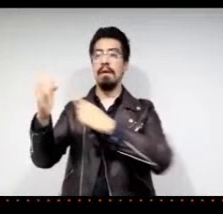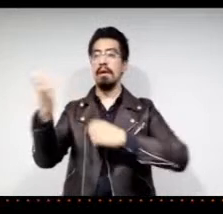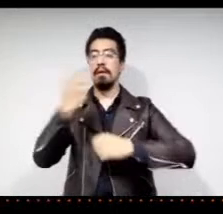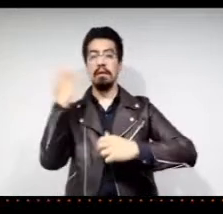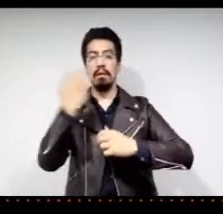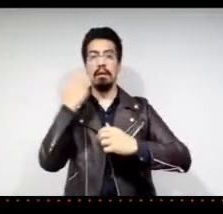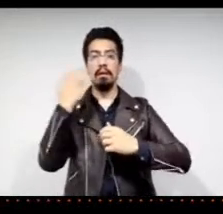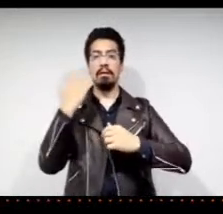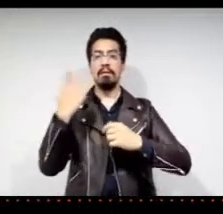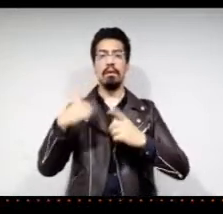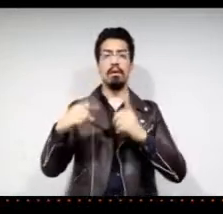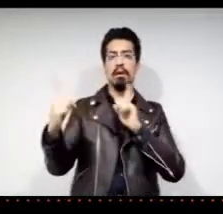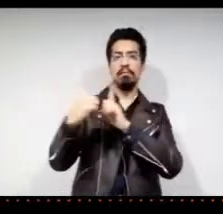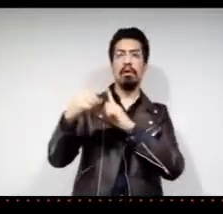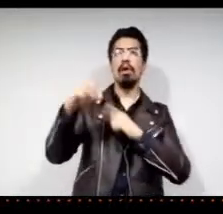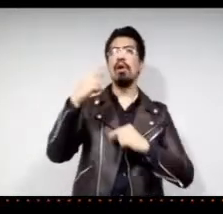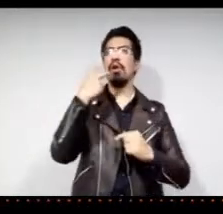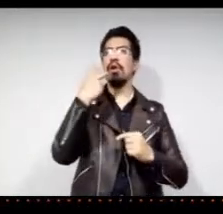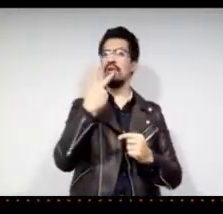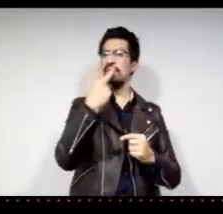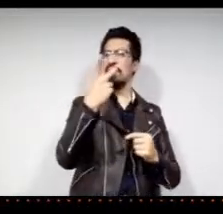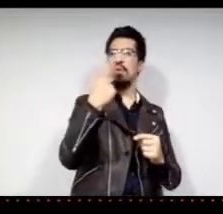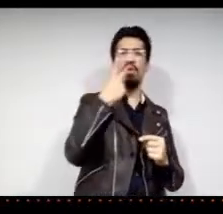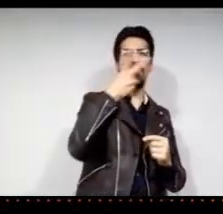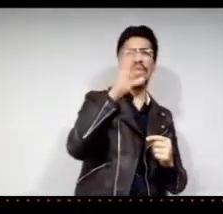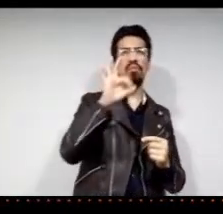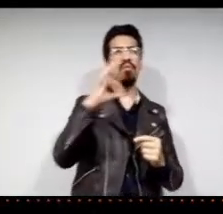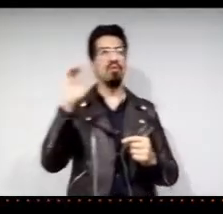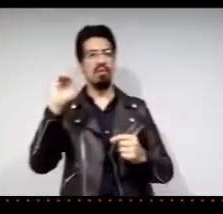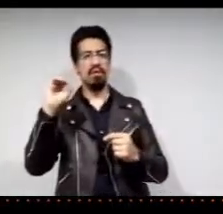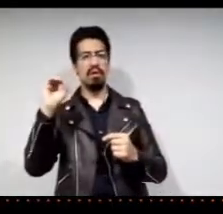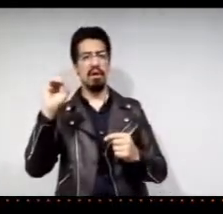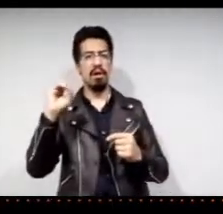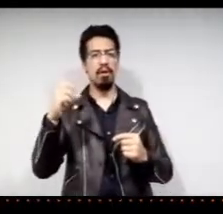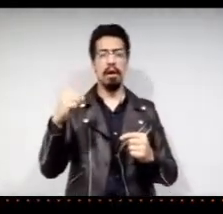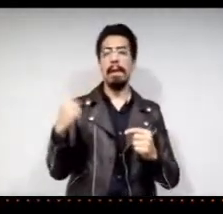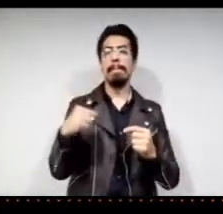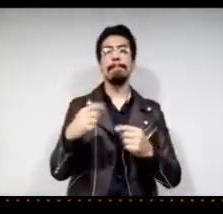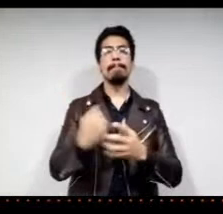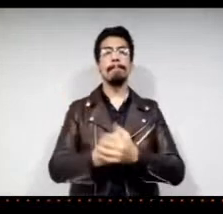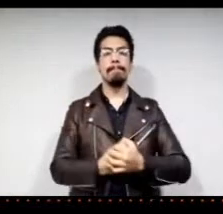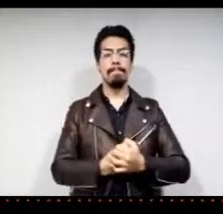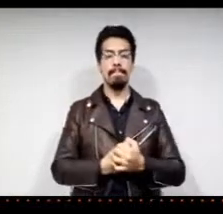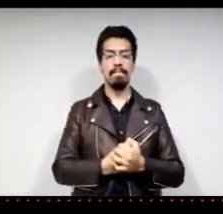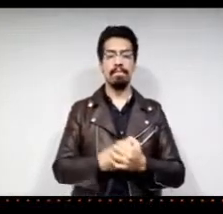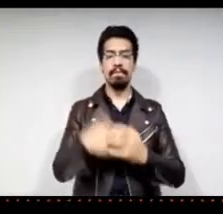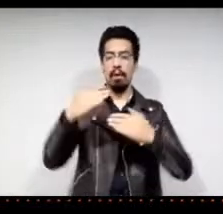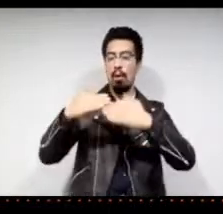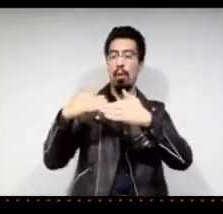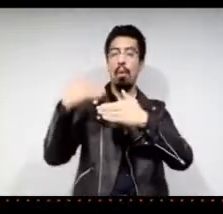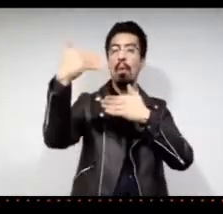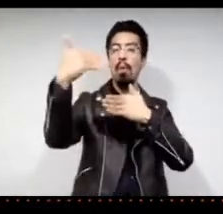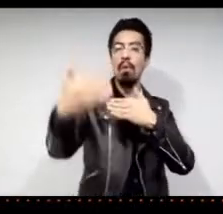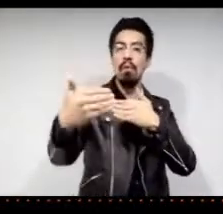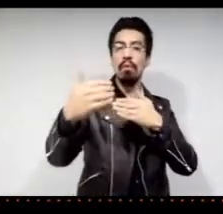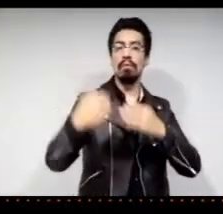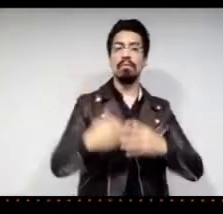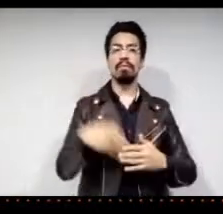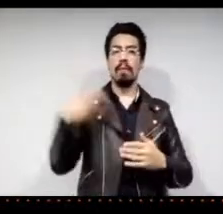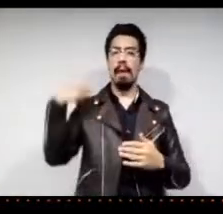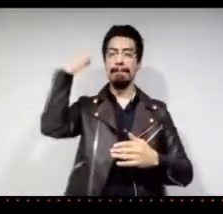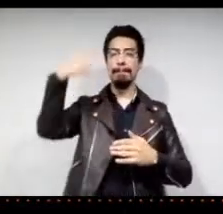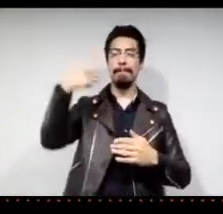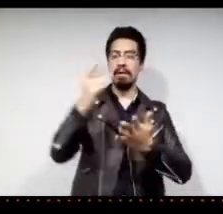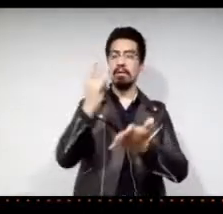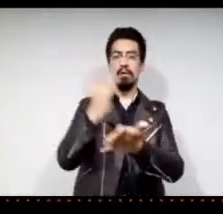en su versión 2.0, que es ya la más avanzada, que no es la primera que hicimos en marzo, sino una más avanzada, sino también